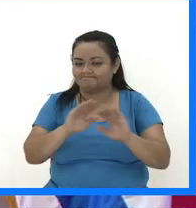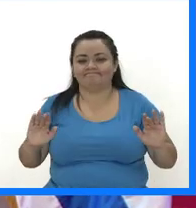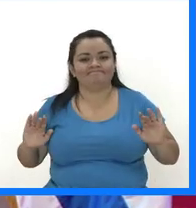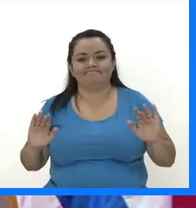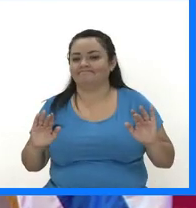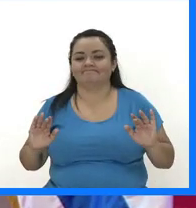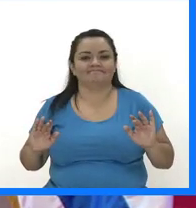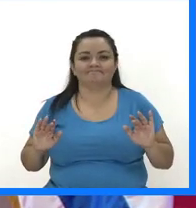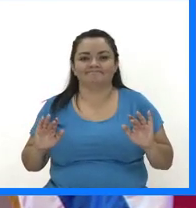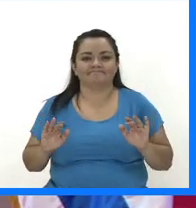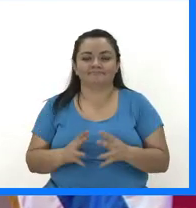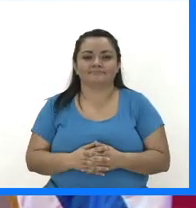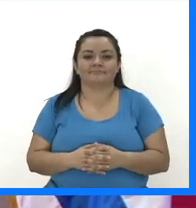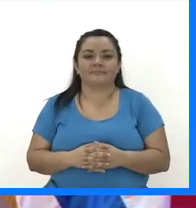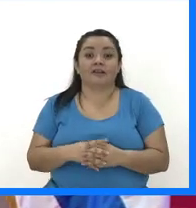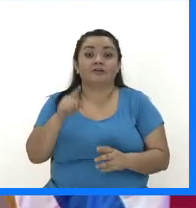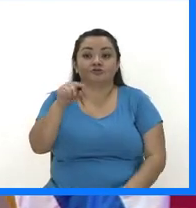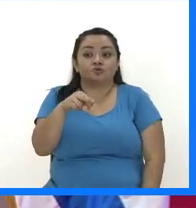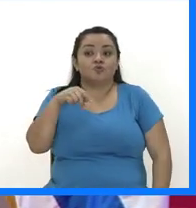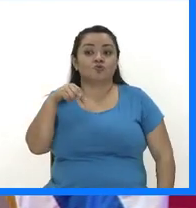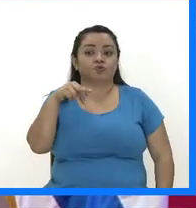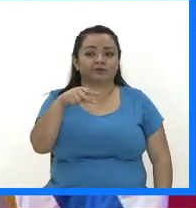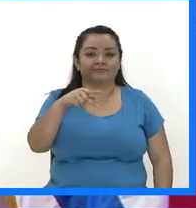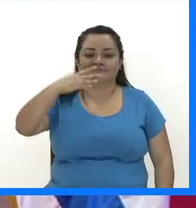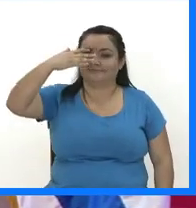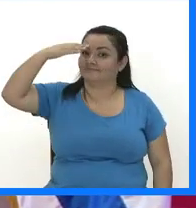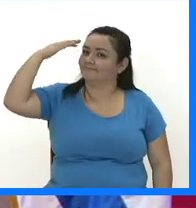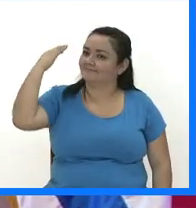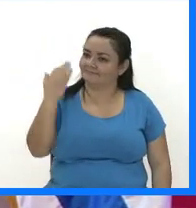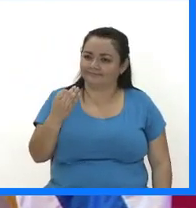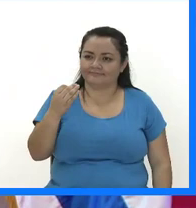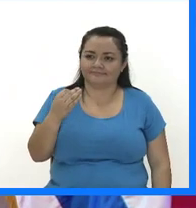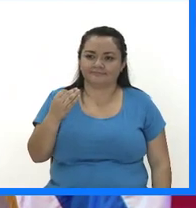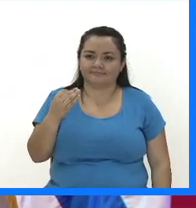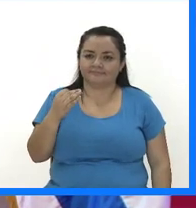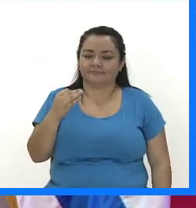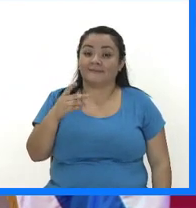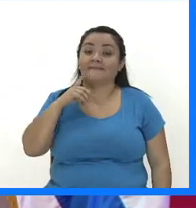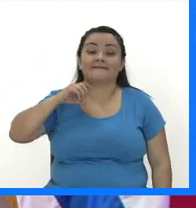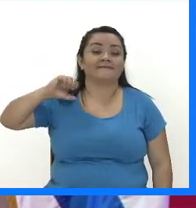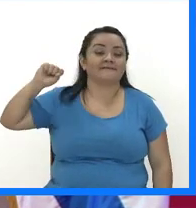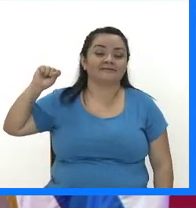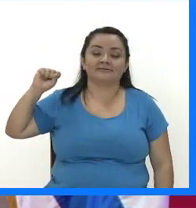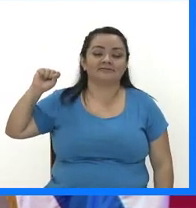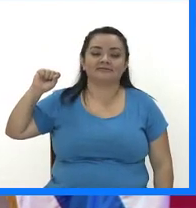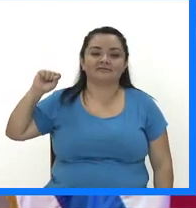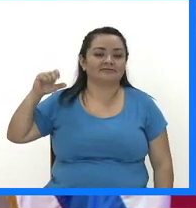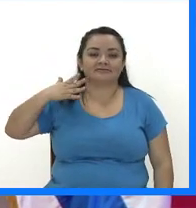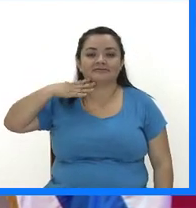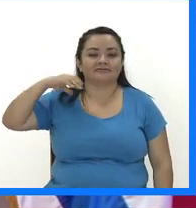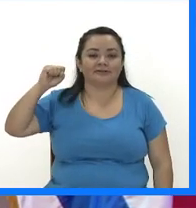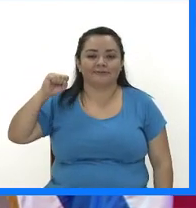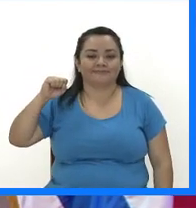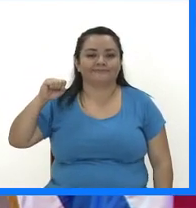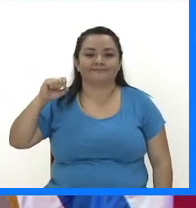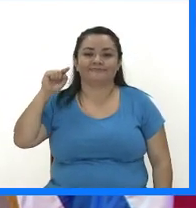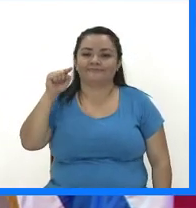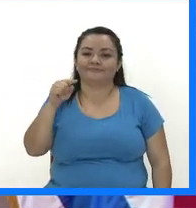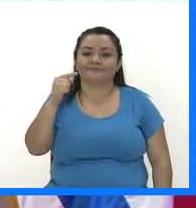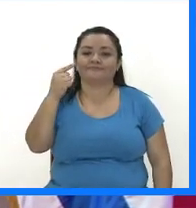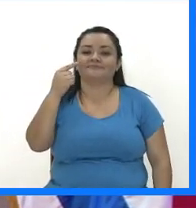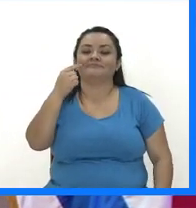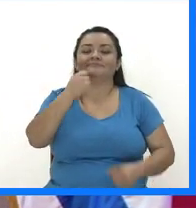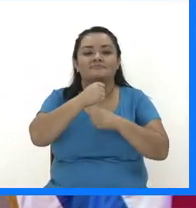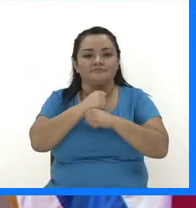nadie cuando caminas en fe eres una persona intocable no rebelde no retadora eres una persona